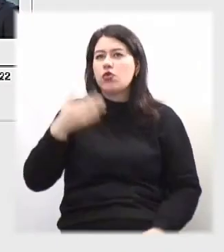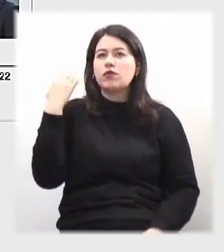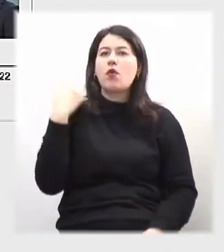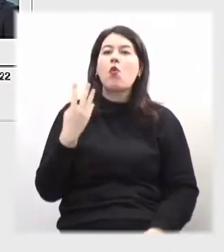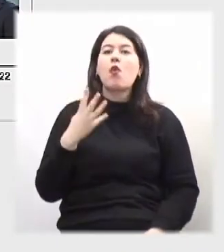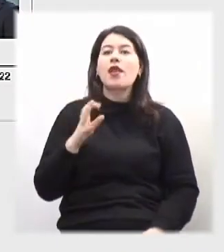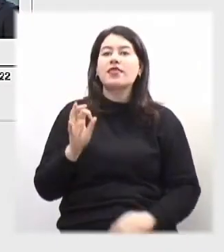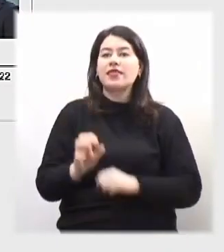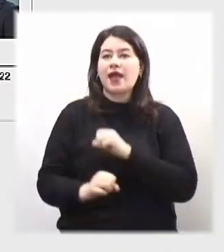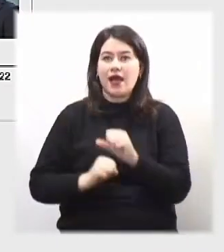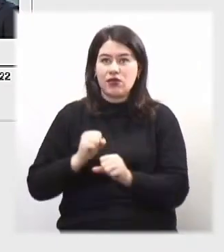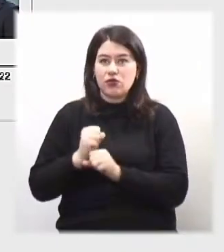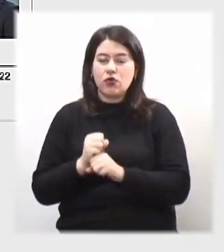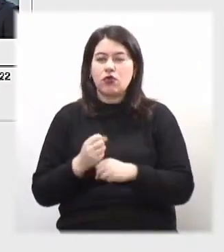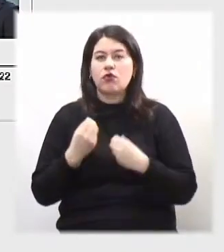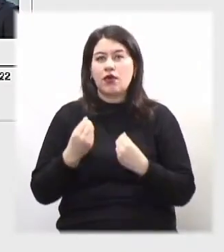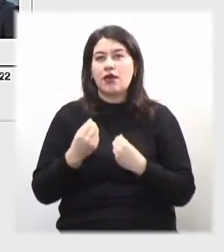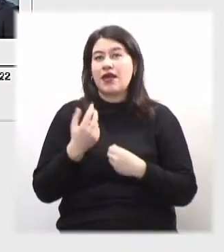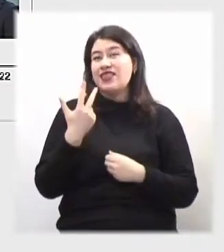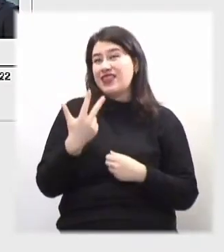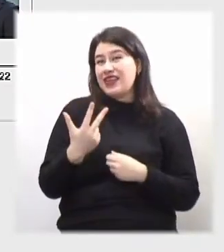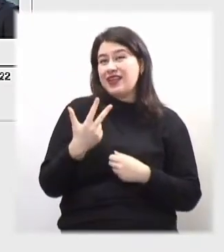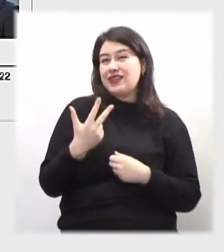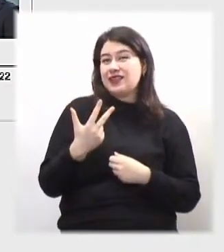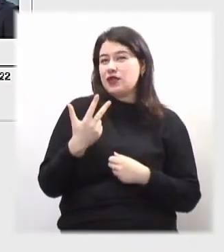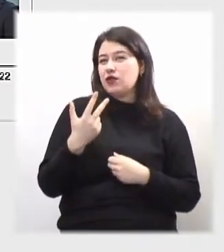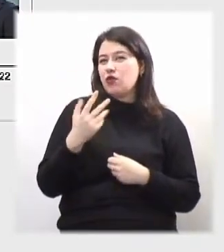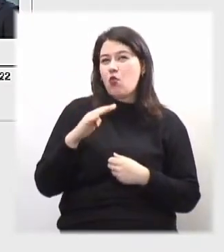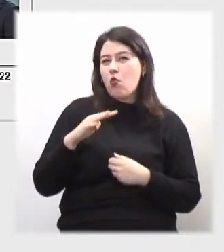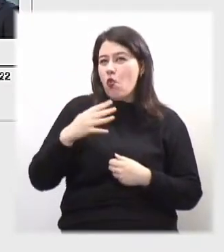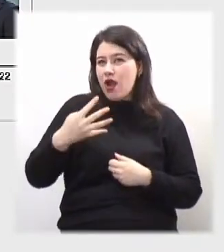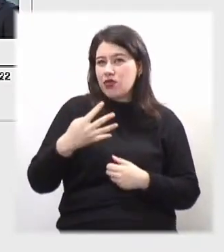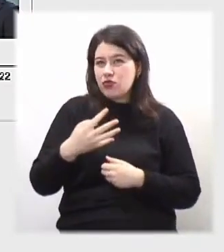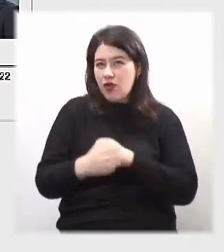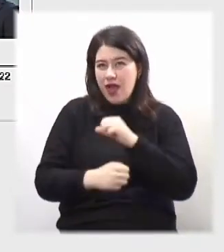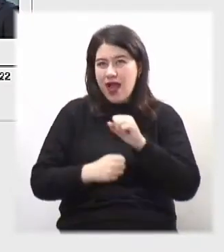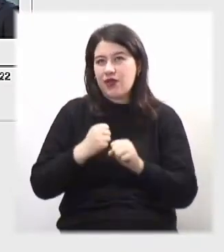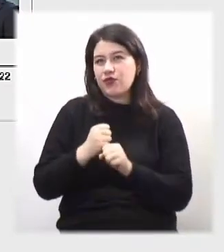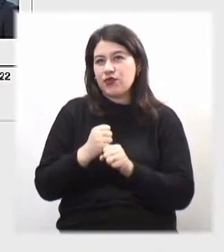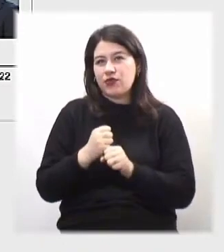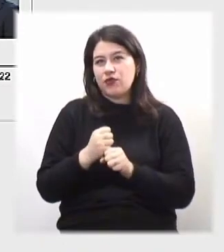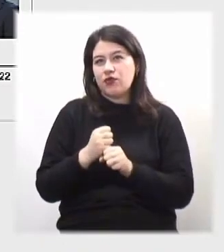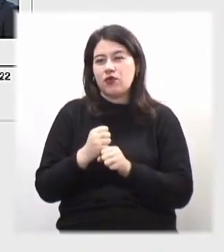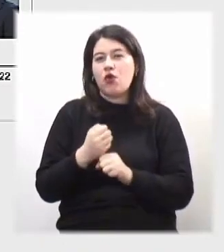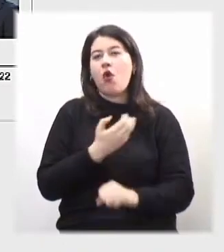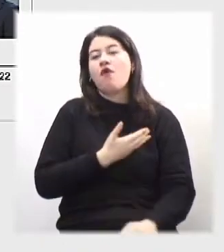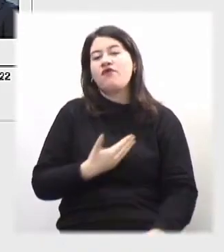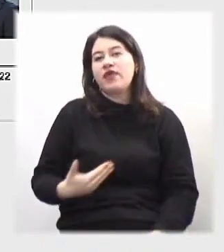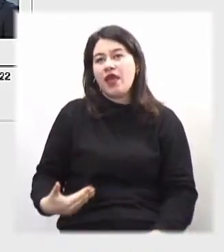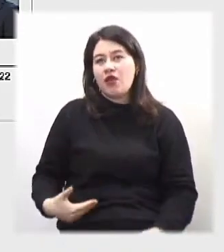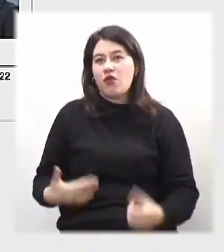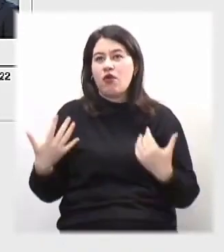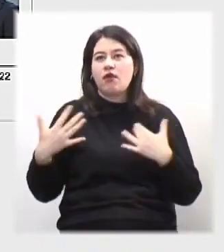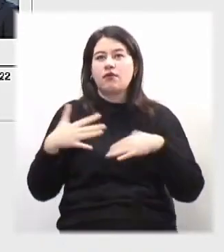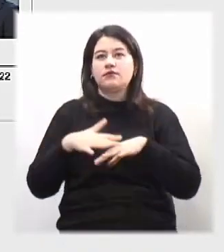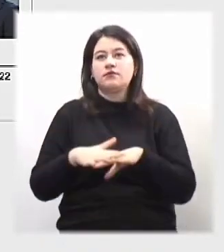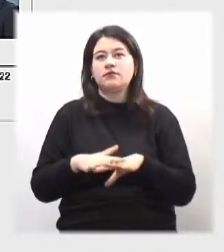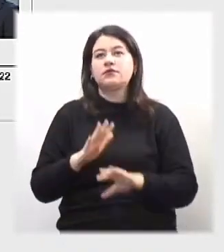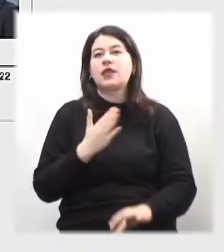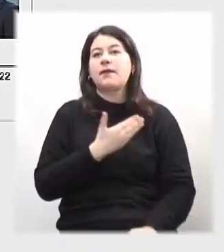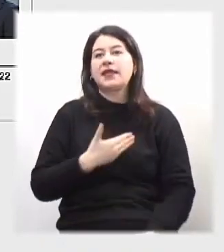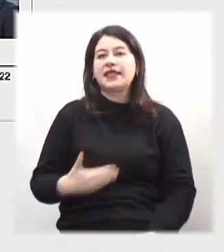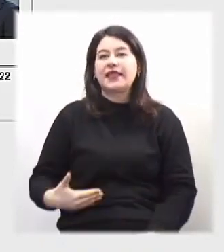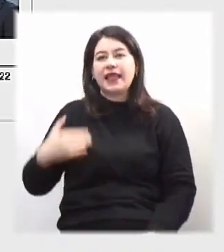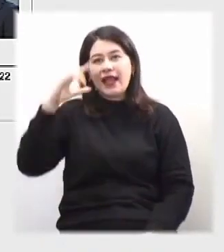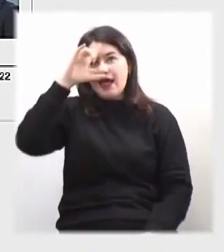años se da en estos tres años cuarto año que atravesamos del gobierno de la coalición del presidente